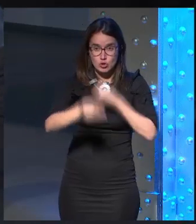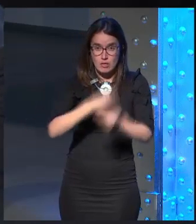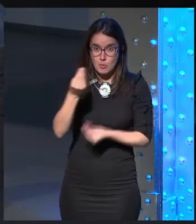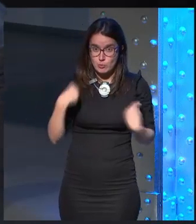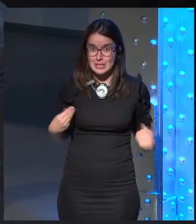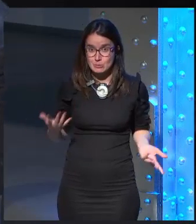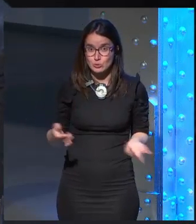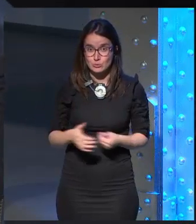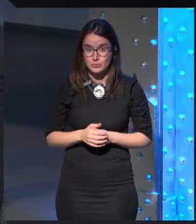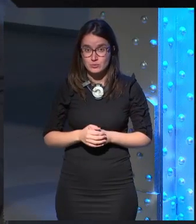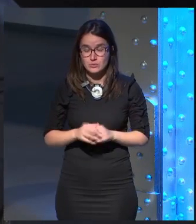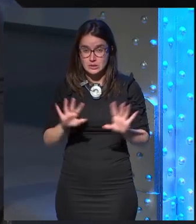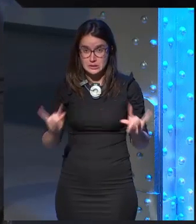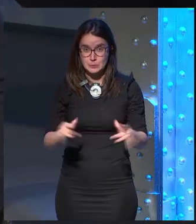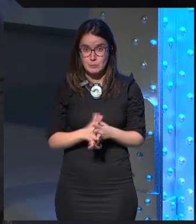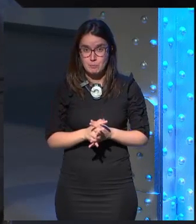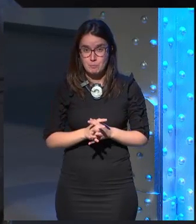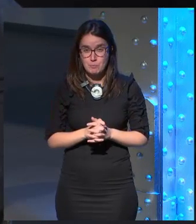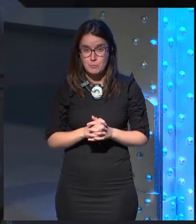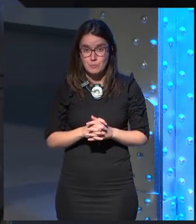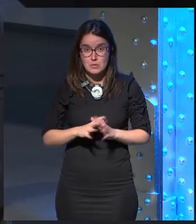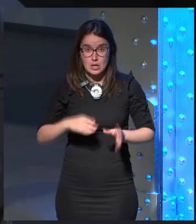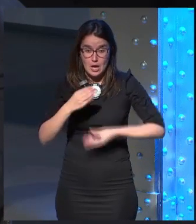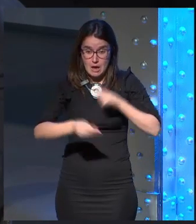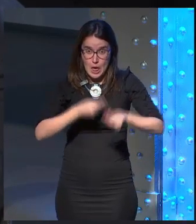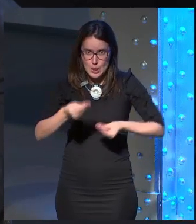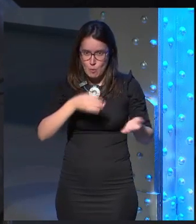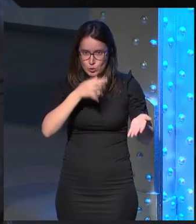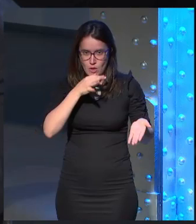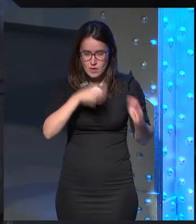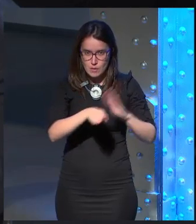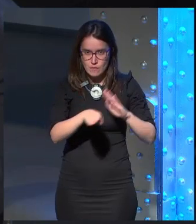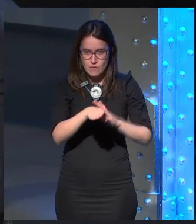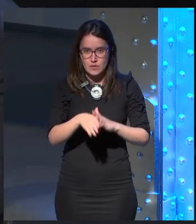hacíamos. ¿Sí? Y eso es lo que hacemos.